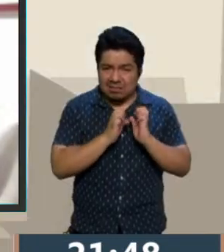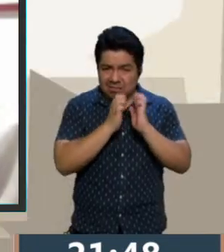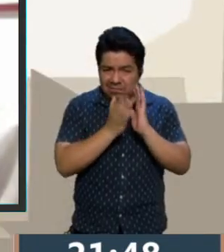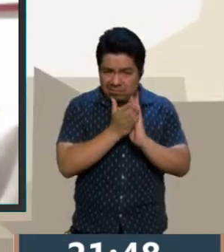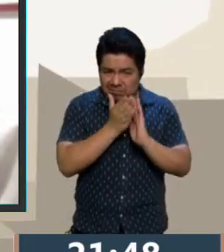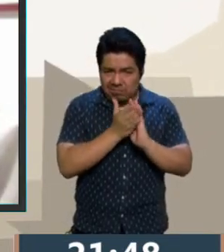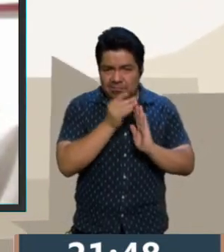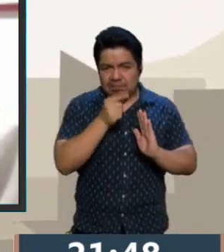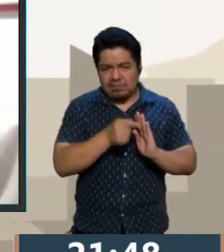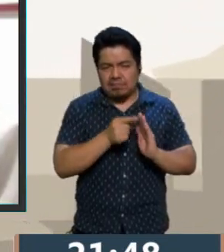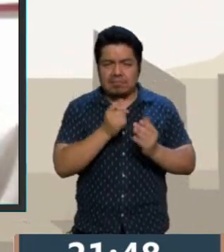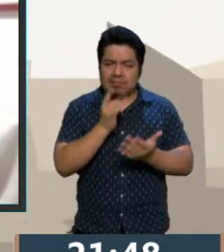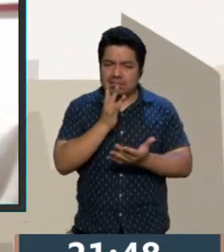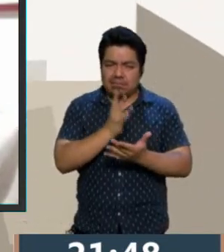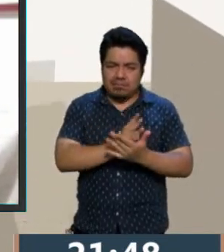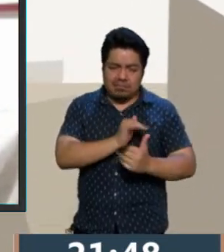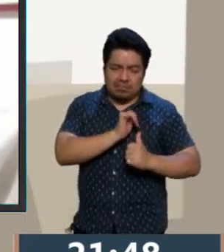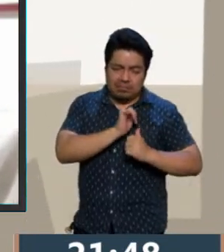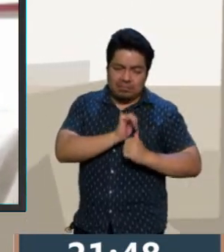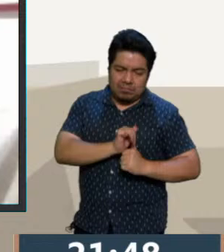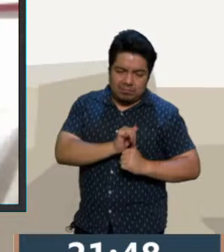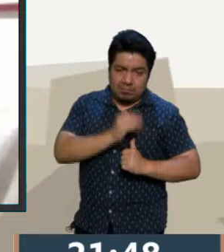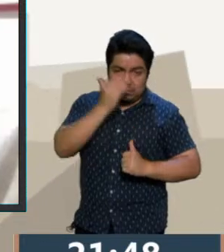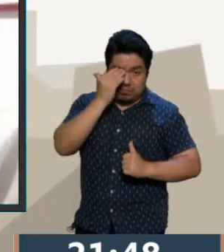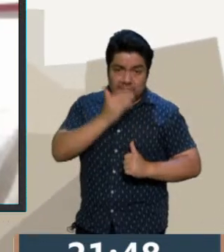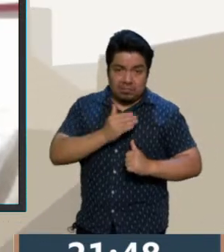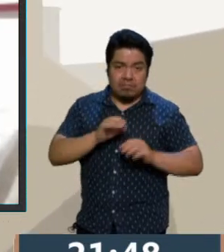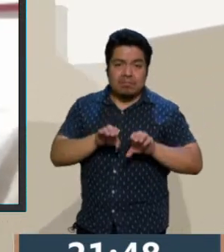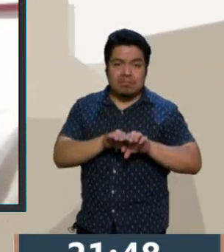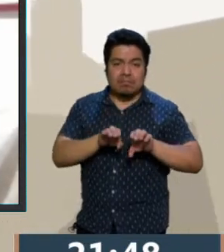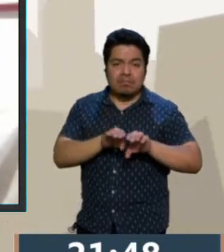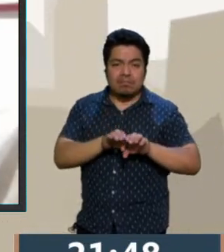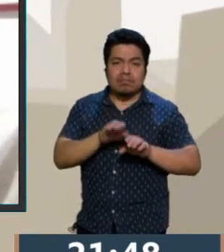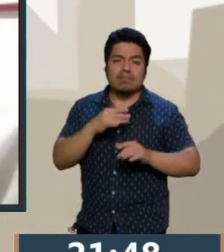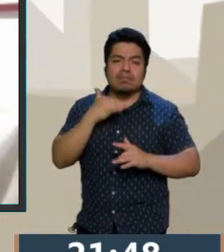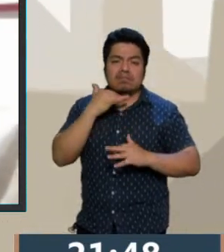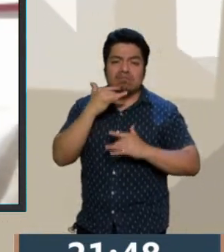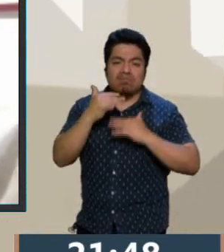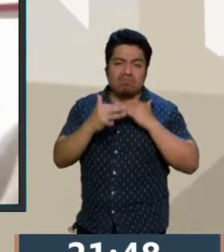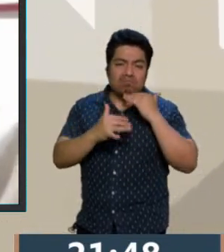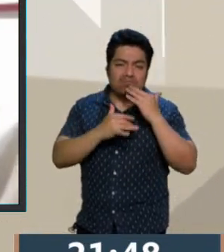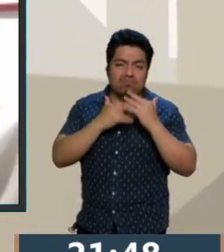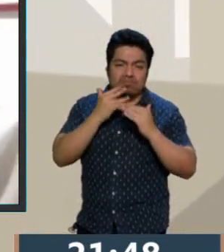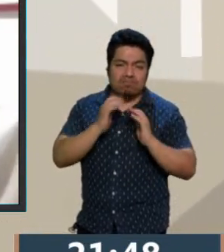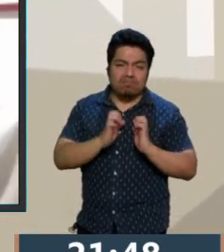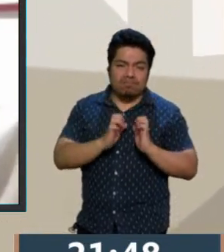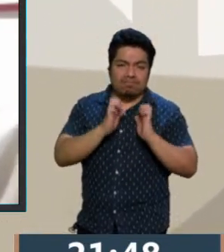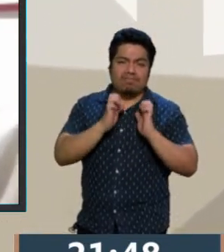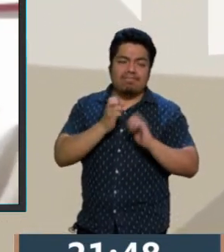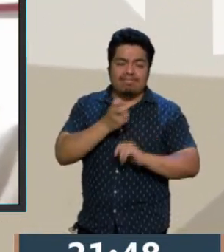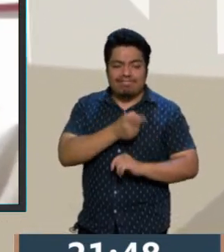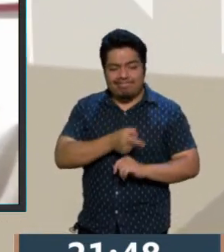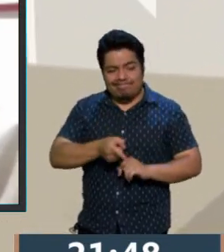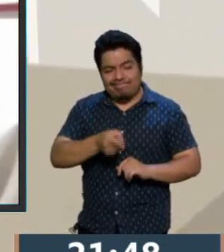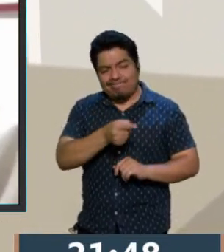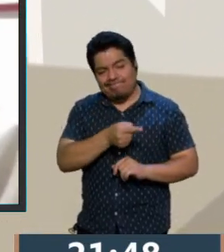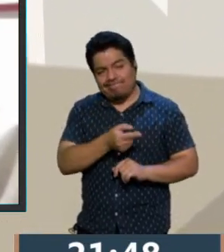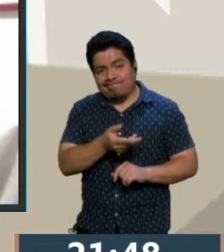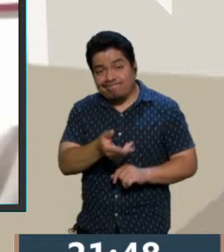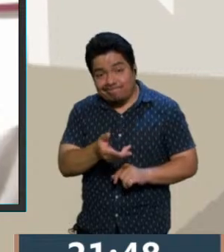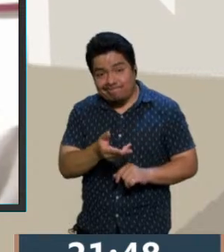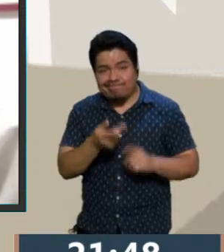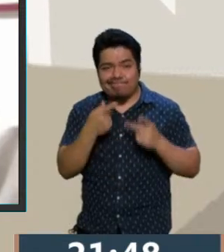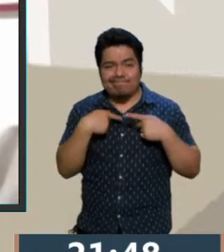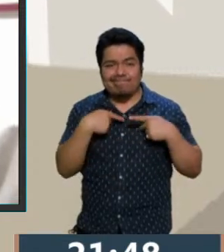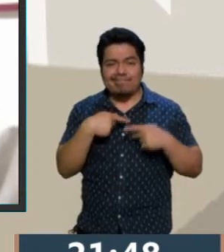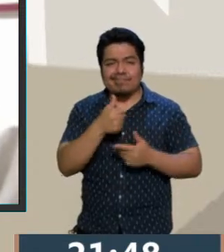de funcionarios que han incurrido en lo que hoy se tipifica como el delito de corrupción inmobiliaria. La mayoría de los